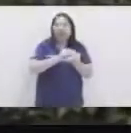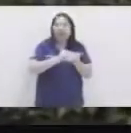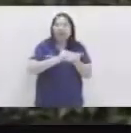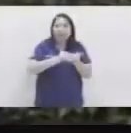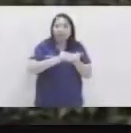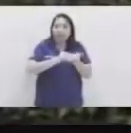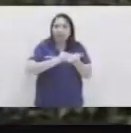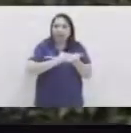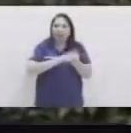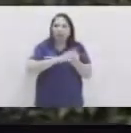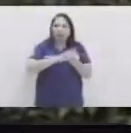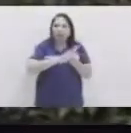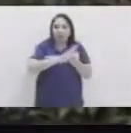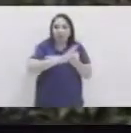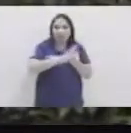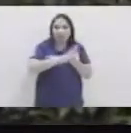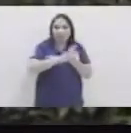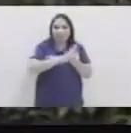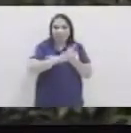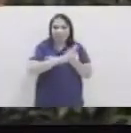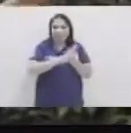lavar o lavar,